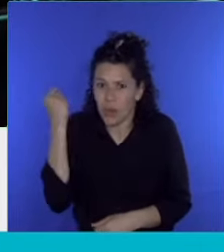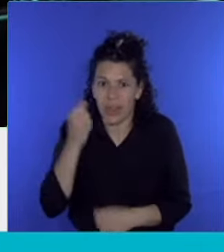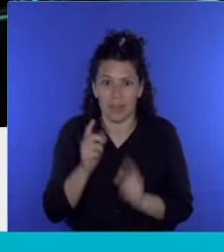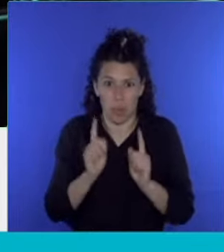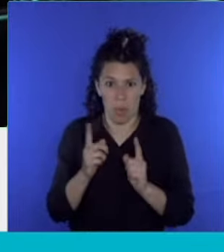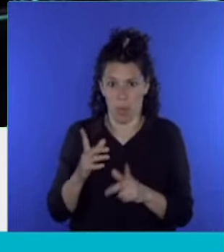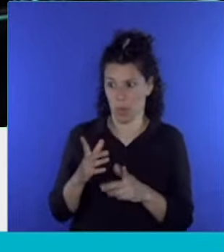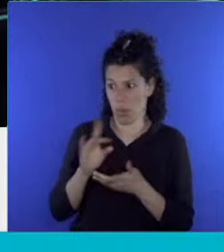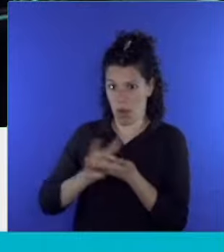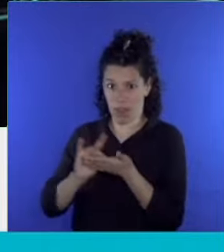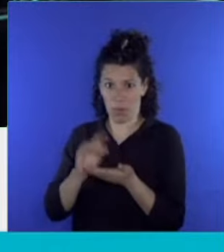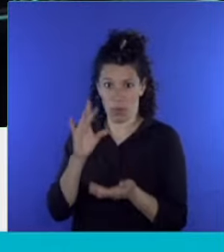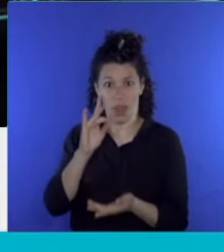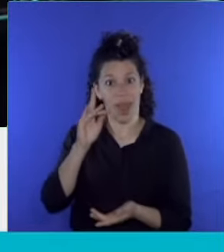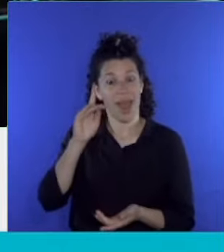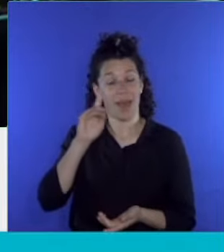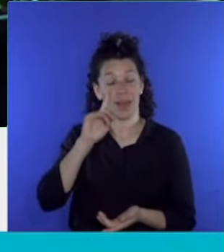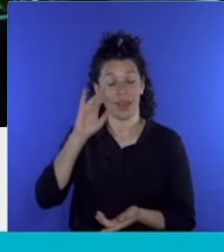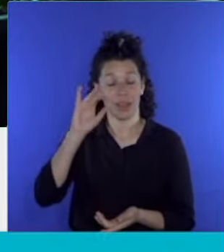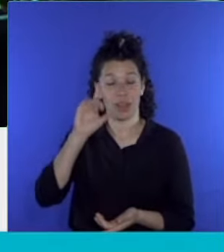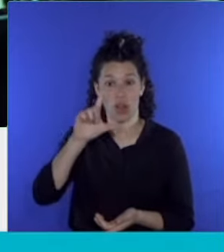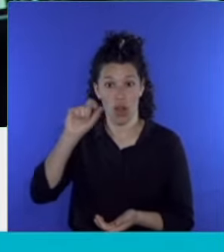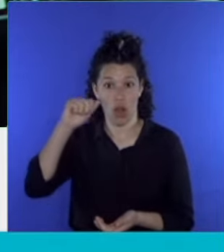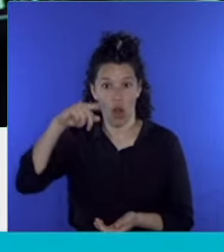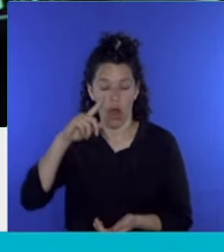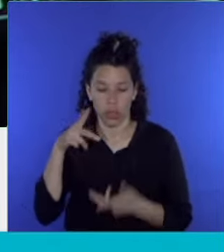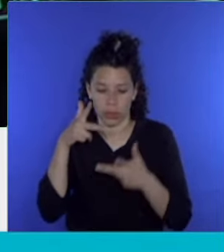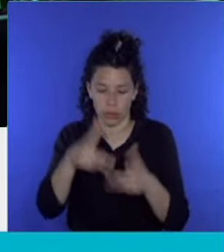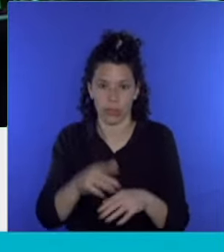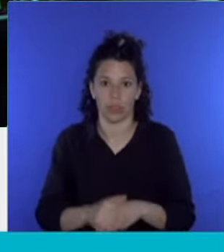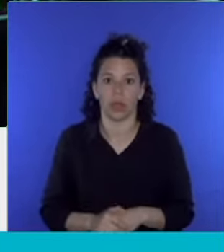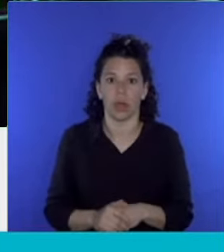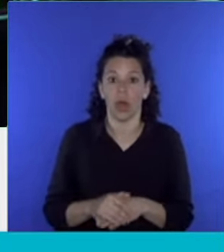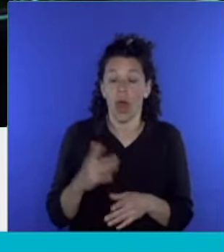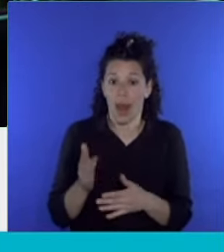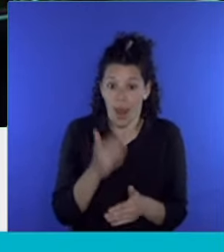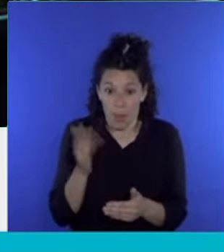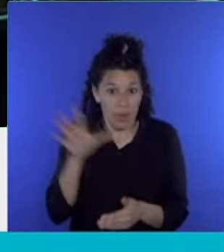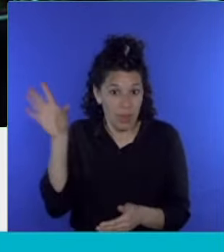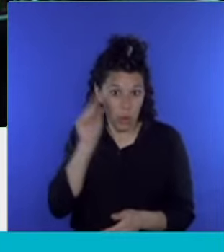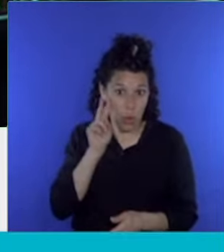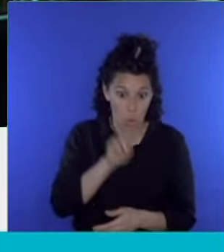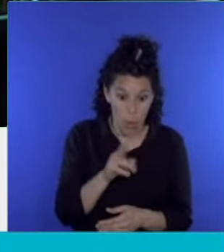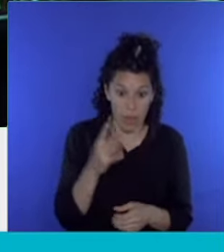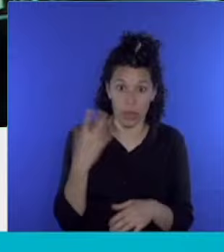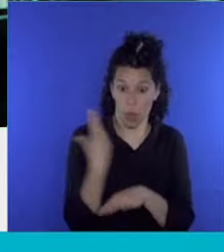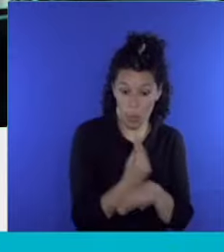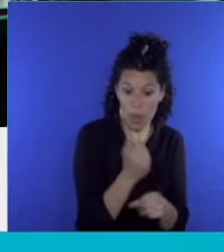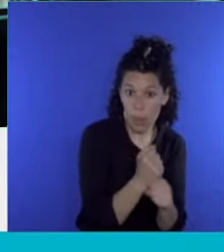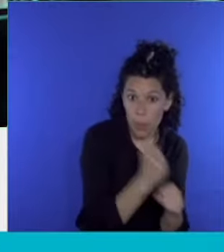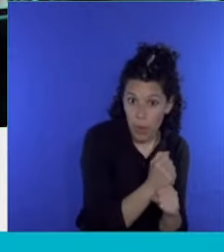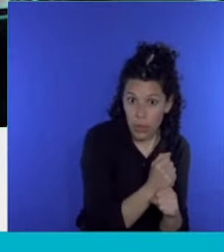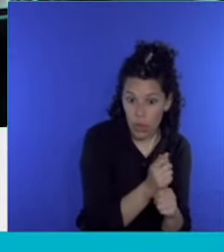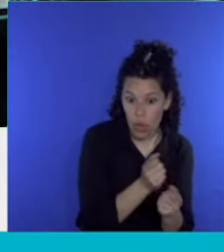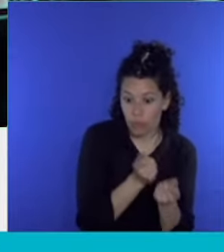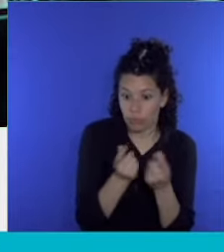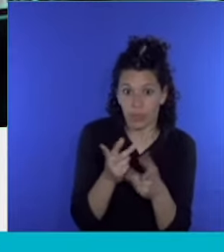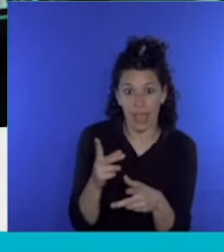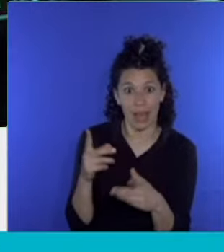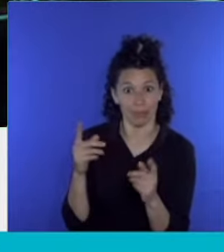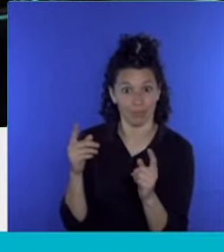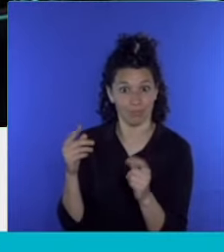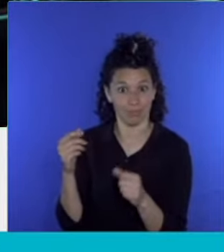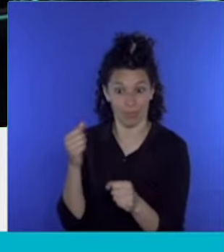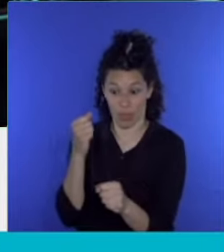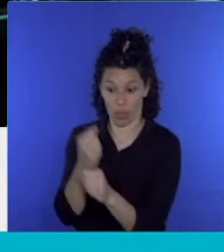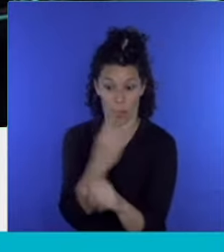deoli por cada puesto de trabajo directo que tiene la industria audiovisual genera dos indirectos